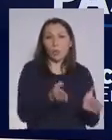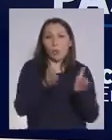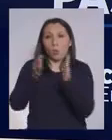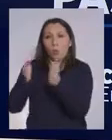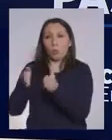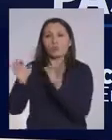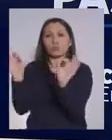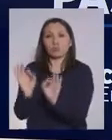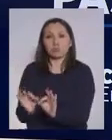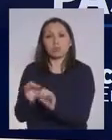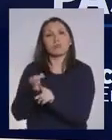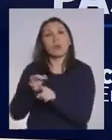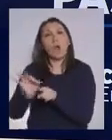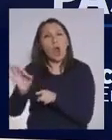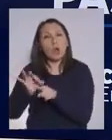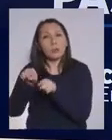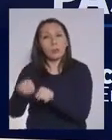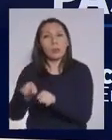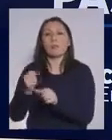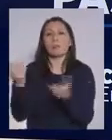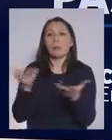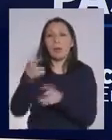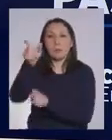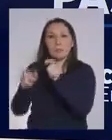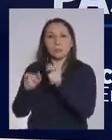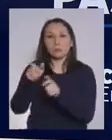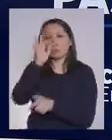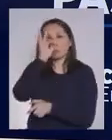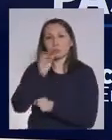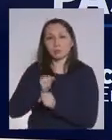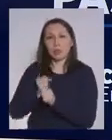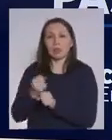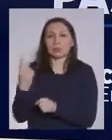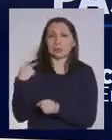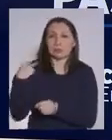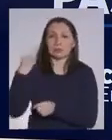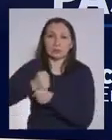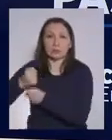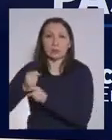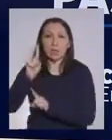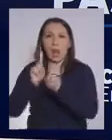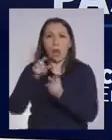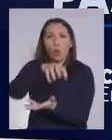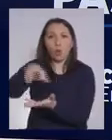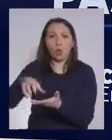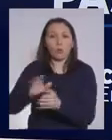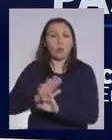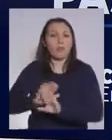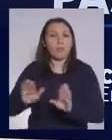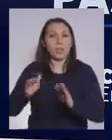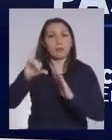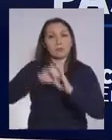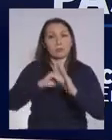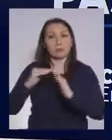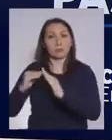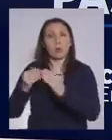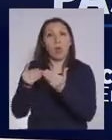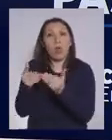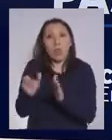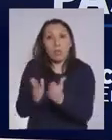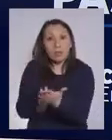una guía de recomendaciones para trabajadores y para empleadores de aquellas comunas que ya no estén en situación de cuarentena